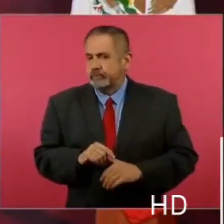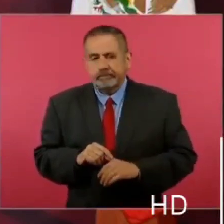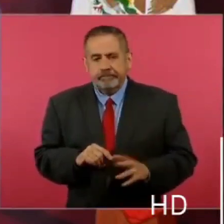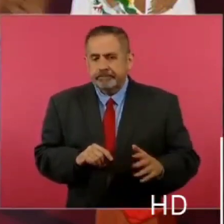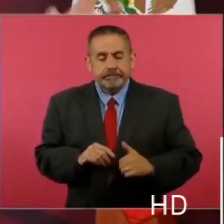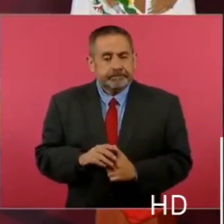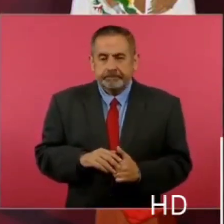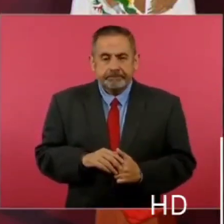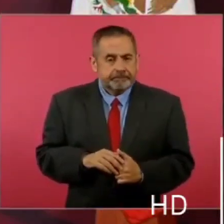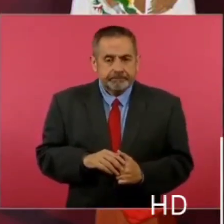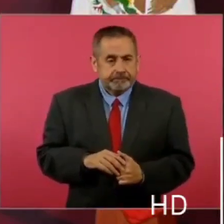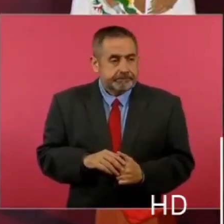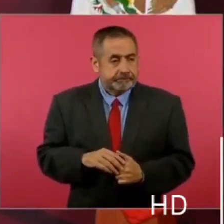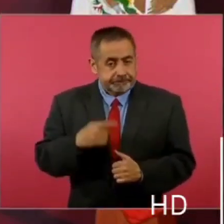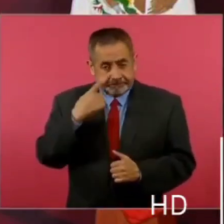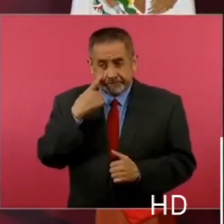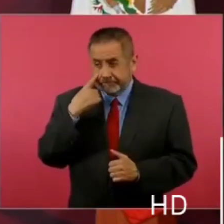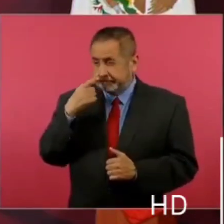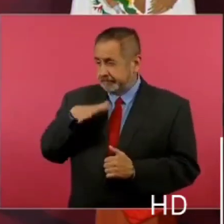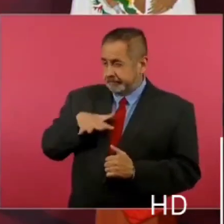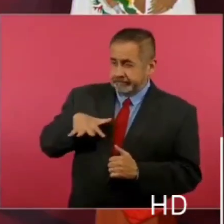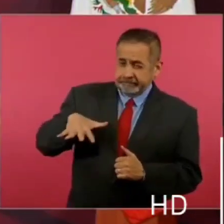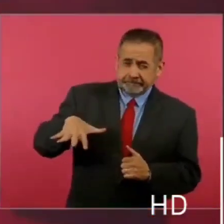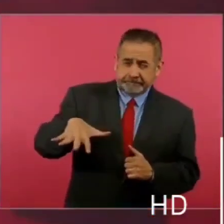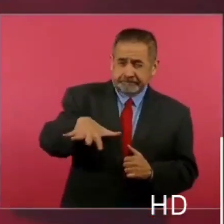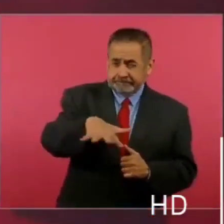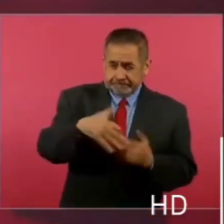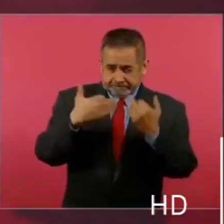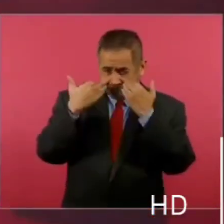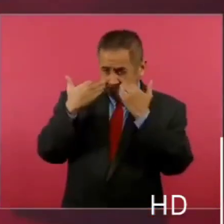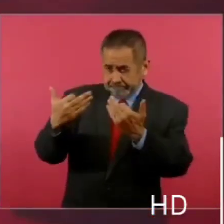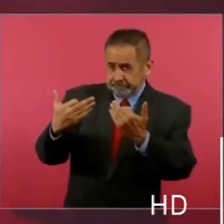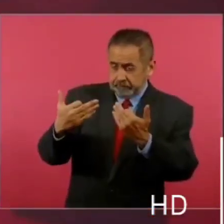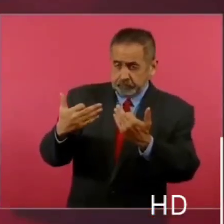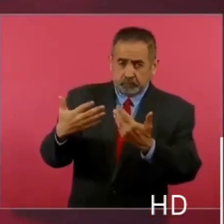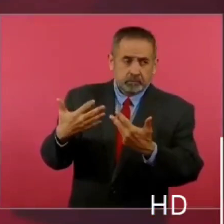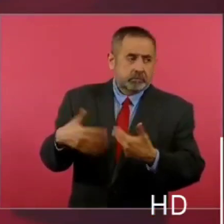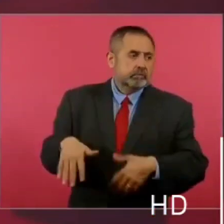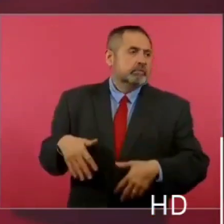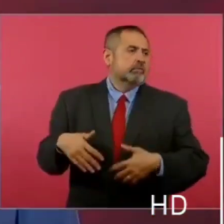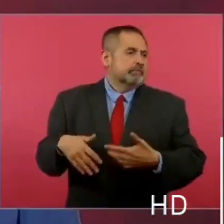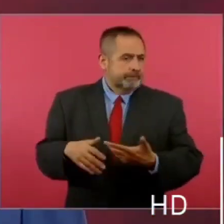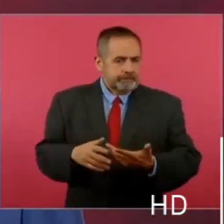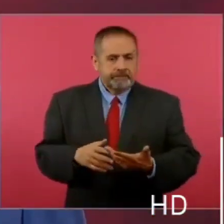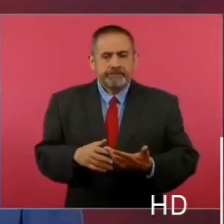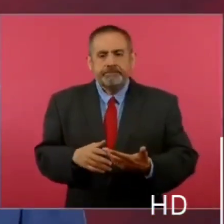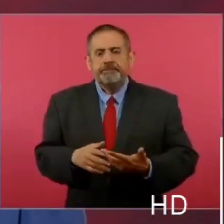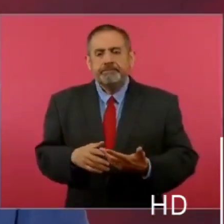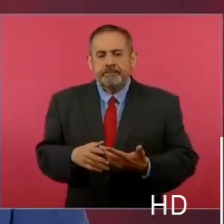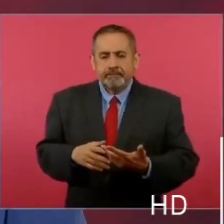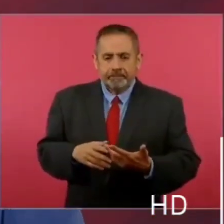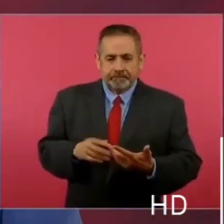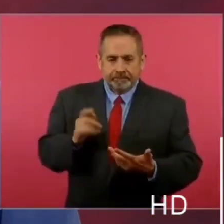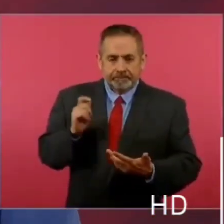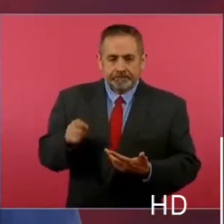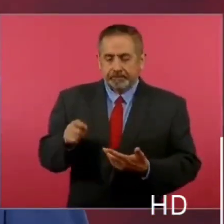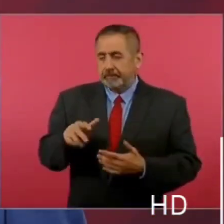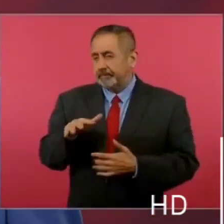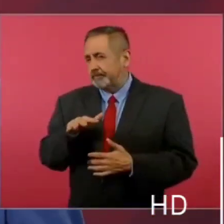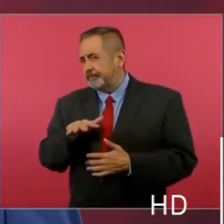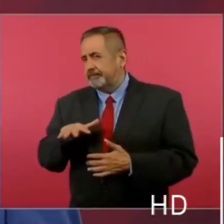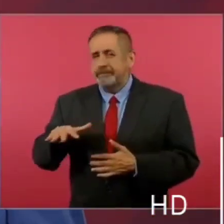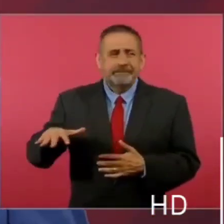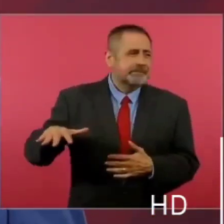porque pues la realidad está demostrando que a todos los mexicanos